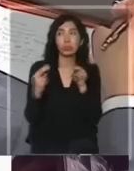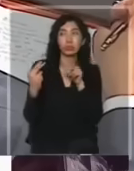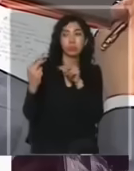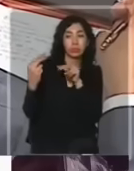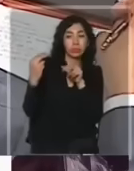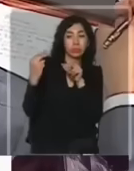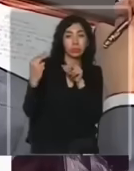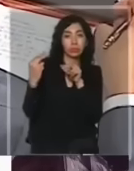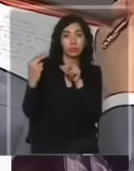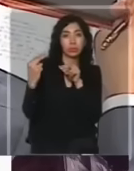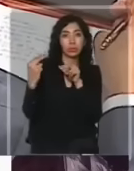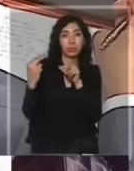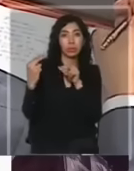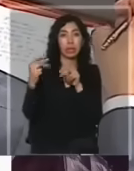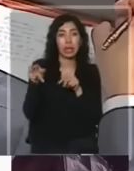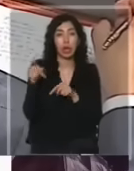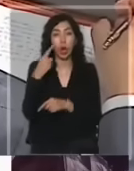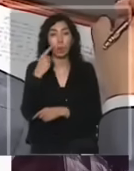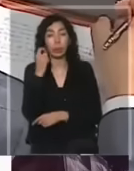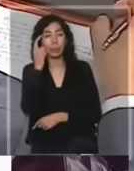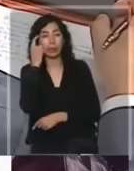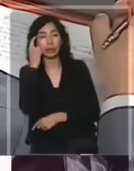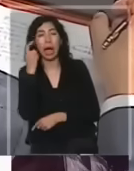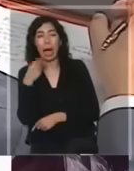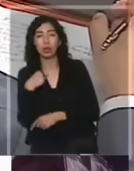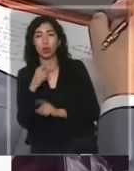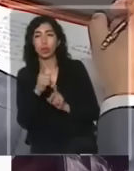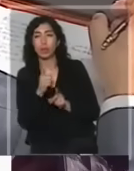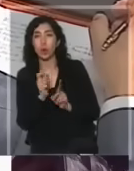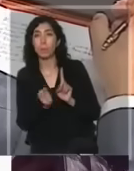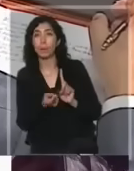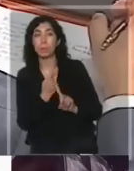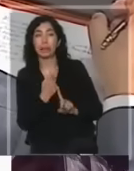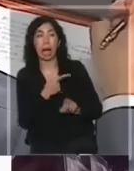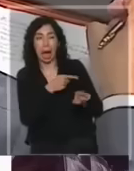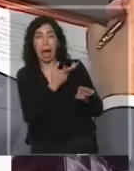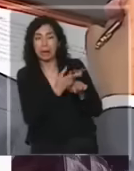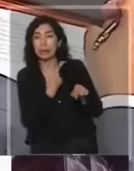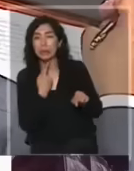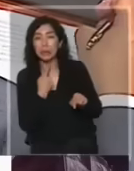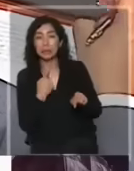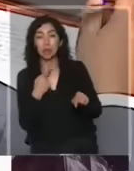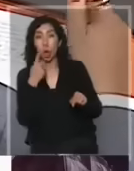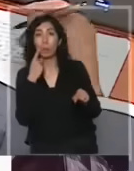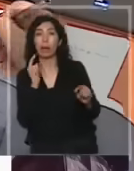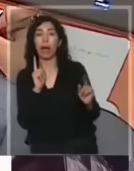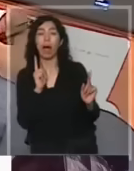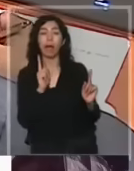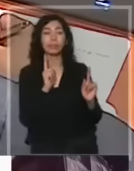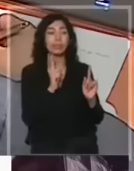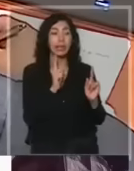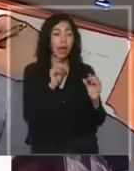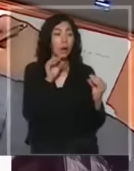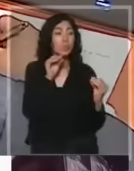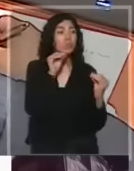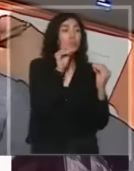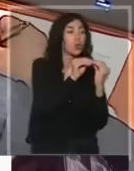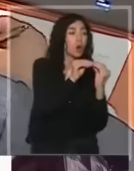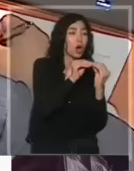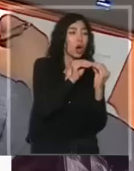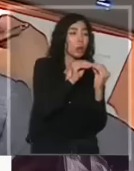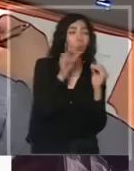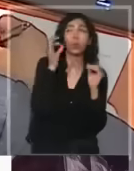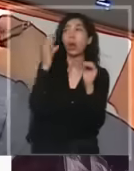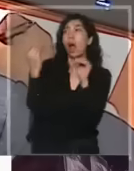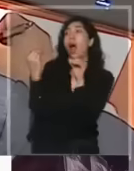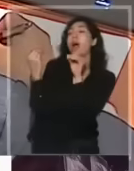entendió que si él no daba el paso, había interés. Entonces, se acerca, le da un beso y ella se lo devuelve,